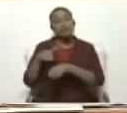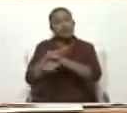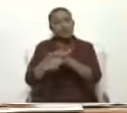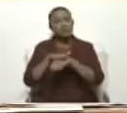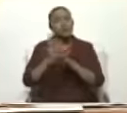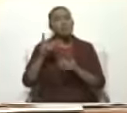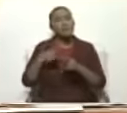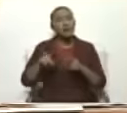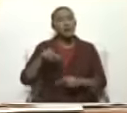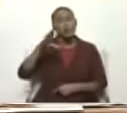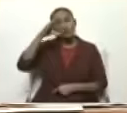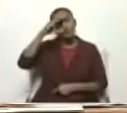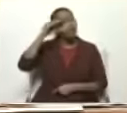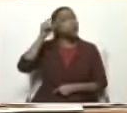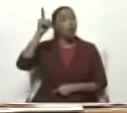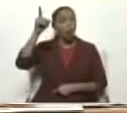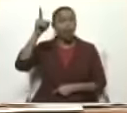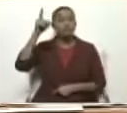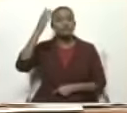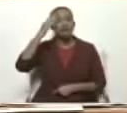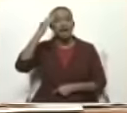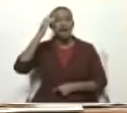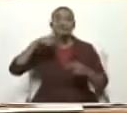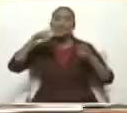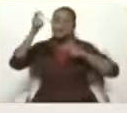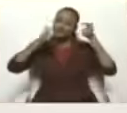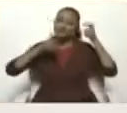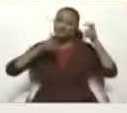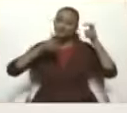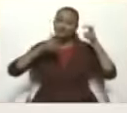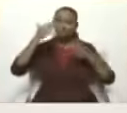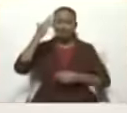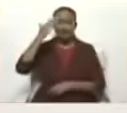Dios tiene algo de chavista, para no decir que es chavista.